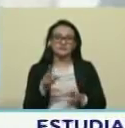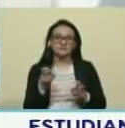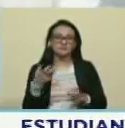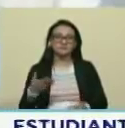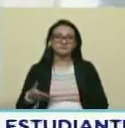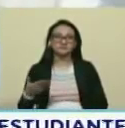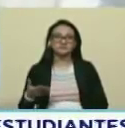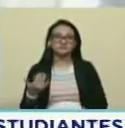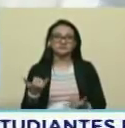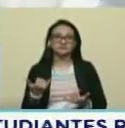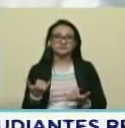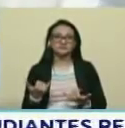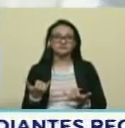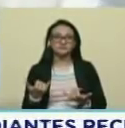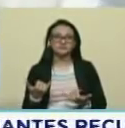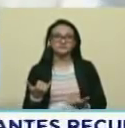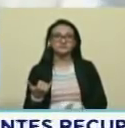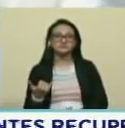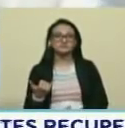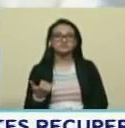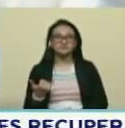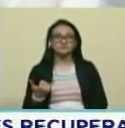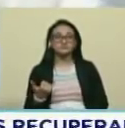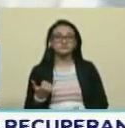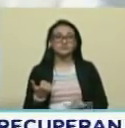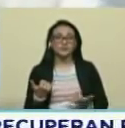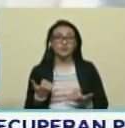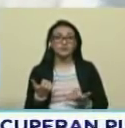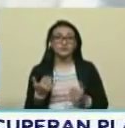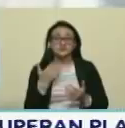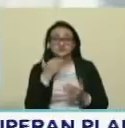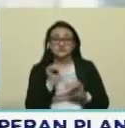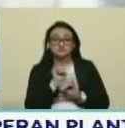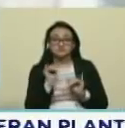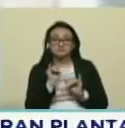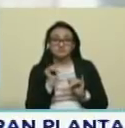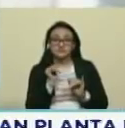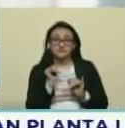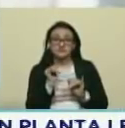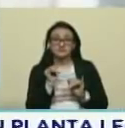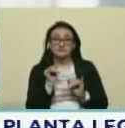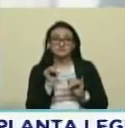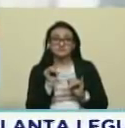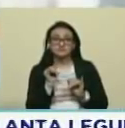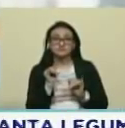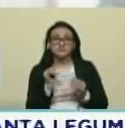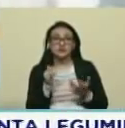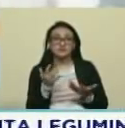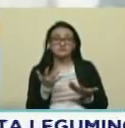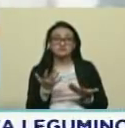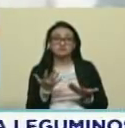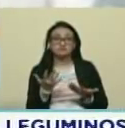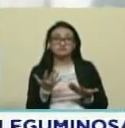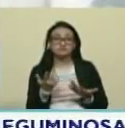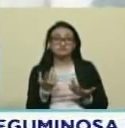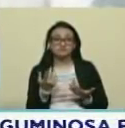Estamos entrando en la fase definitiva, la fase final. Y ahí es cuando